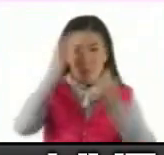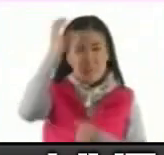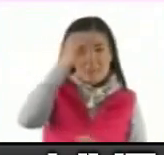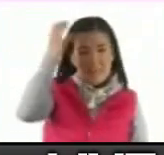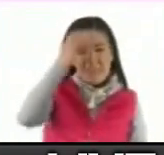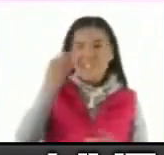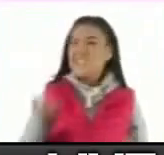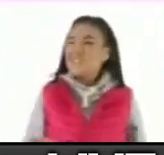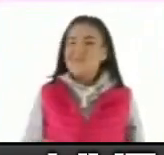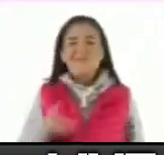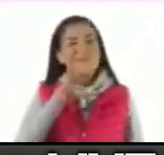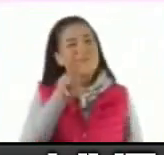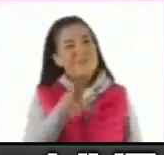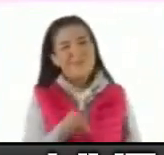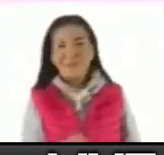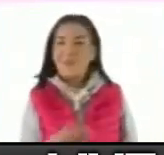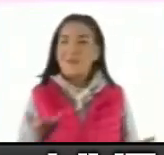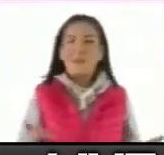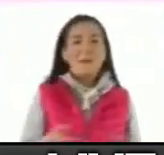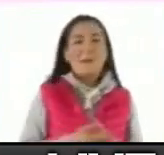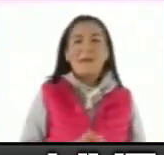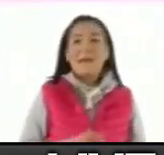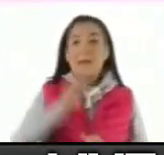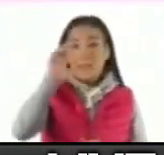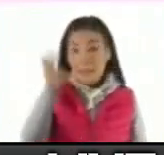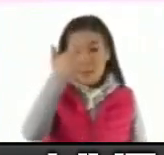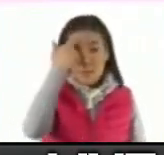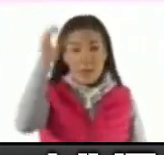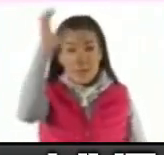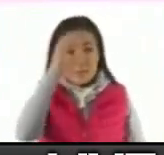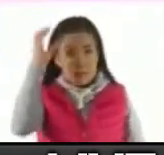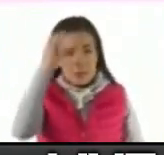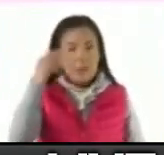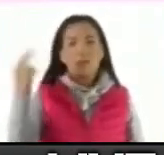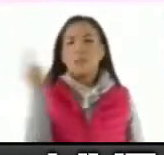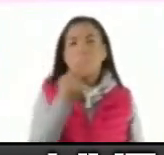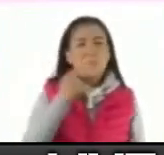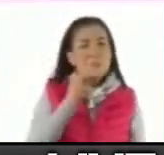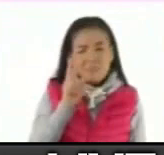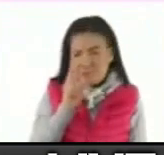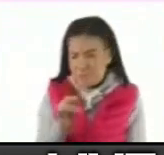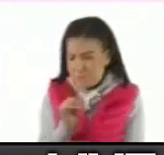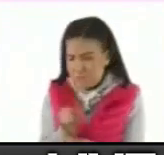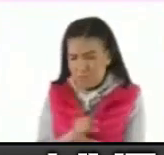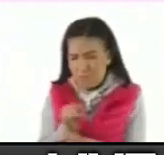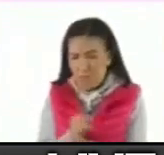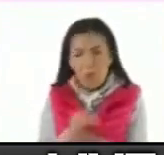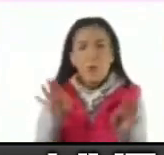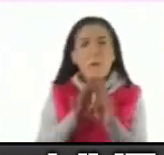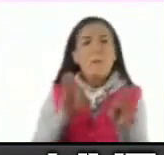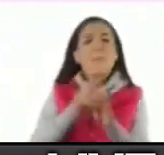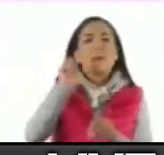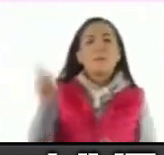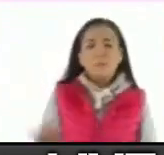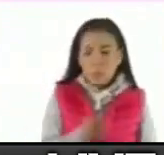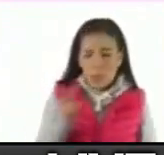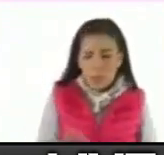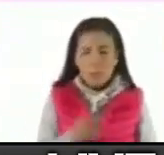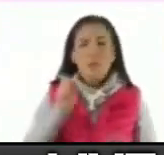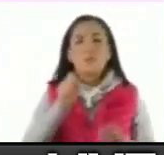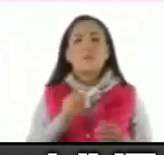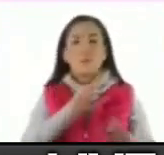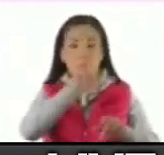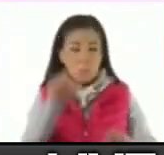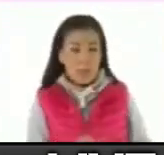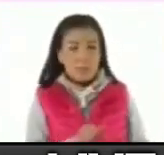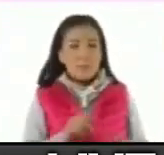No exactamente. Recuerden que hacer ciencia requiere ser muy observadores, formular hipótesis, comprobarlas por medio